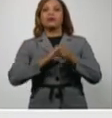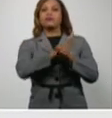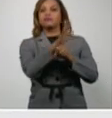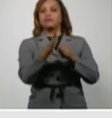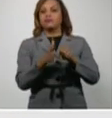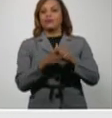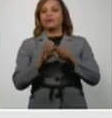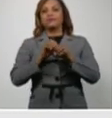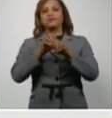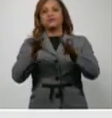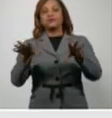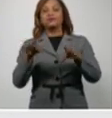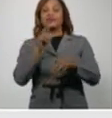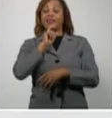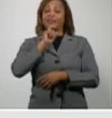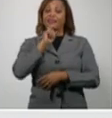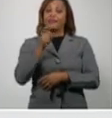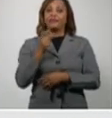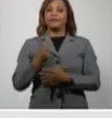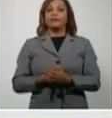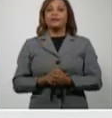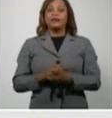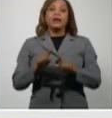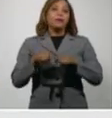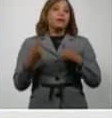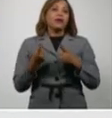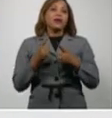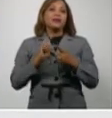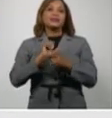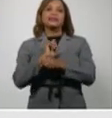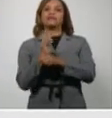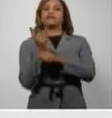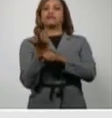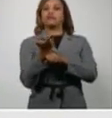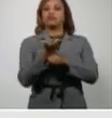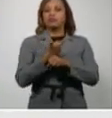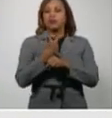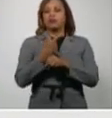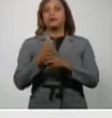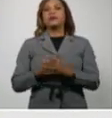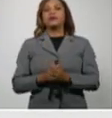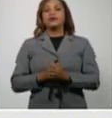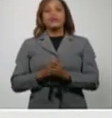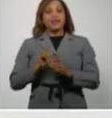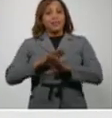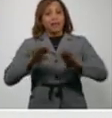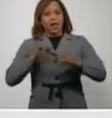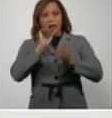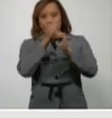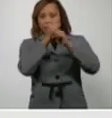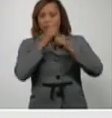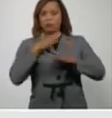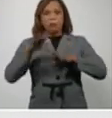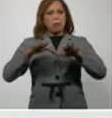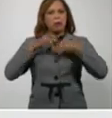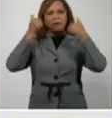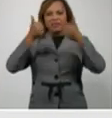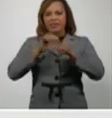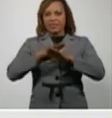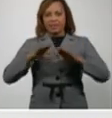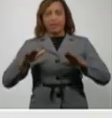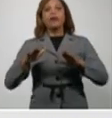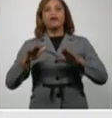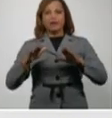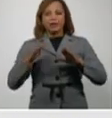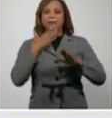epidemia. Hace muy difícil cortar la transmisión de la epidemia porque se alargan todos los procesos. Cuando este laboratorio esté a punto, pues